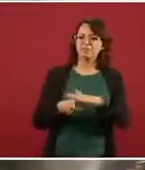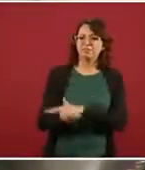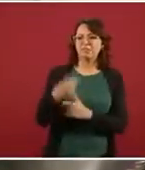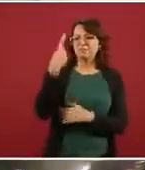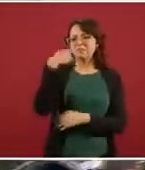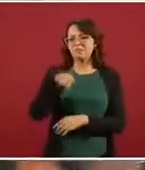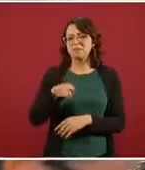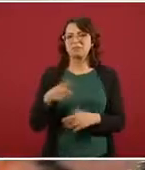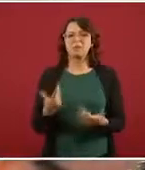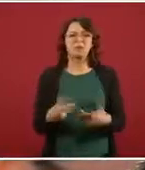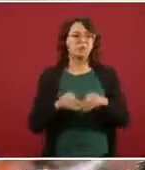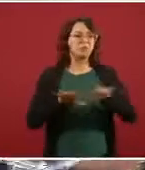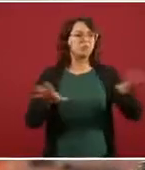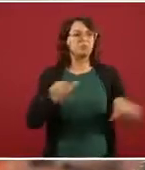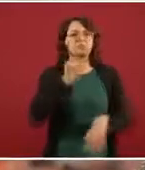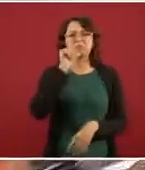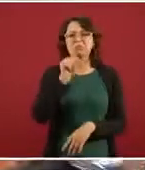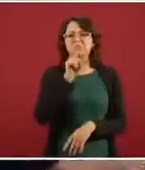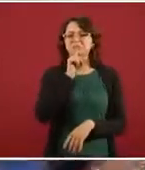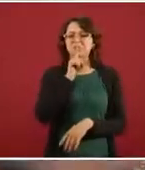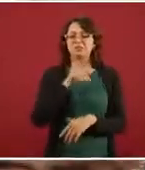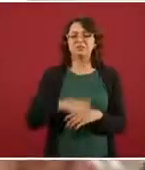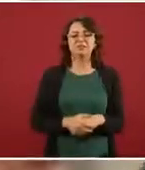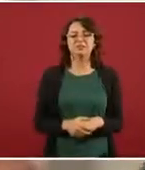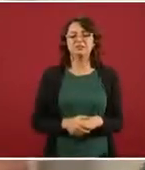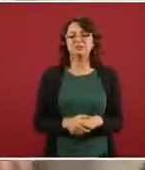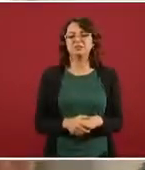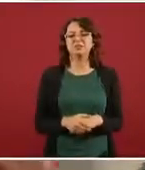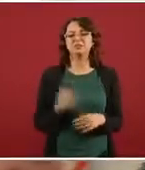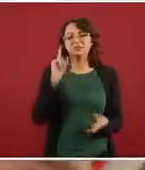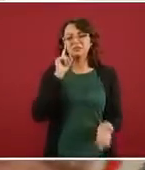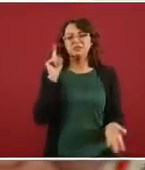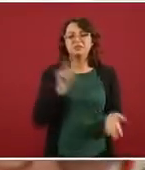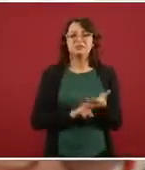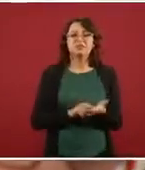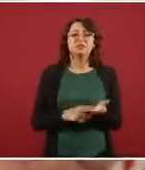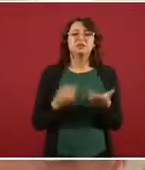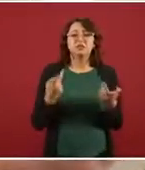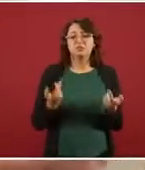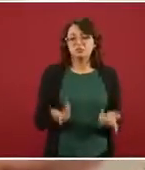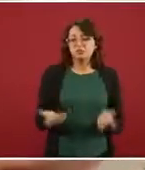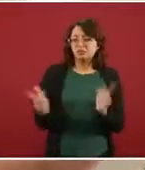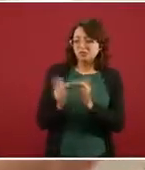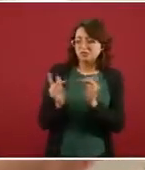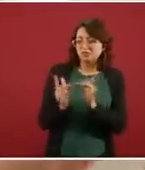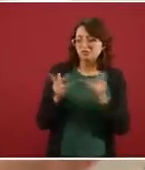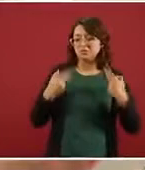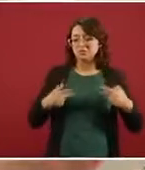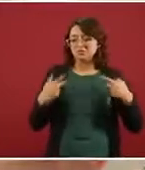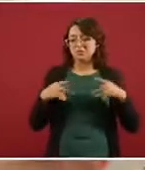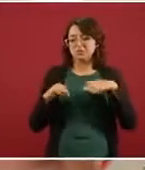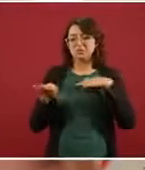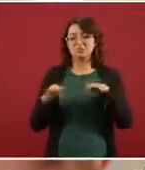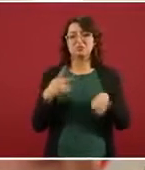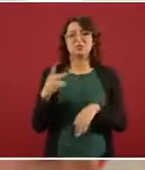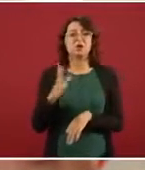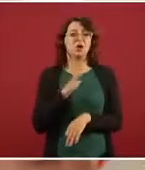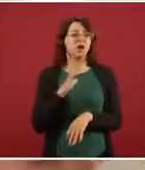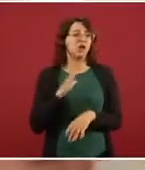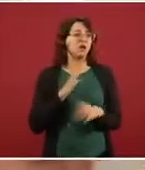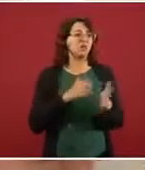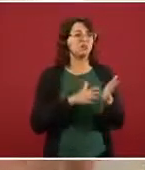estas violaciones. Ahora, creo que ya entraron en contacto con el trabajador, pero como él hay miles, porque